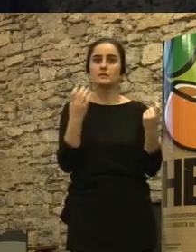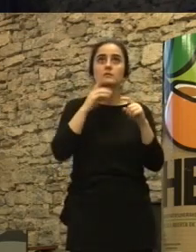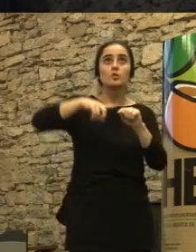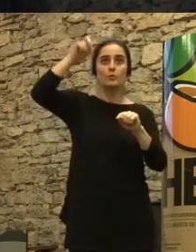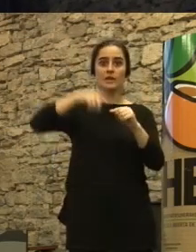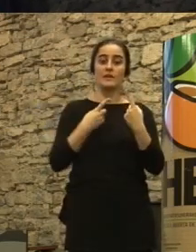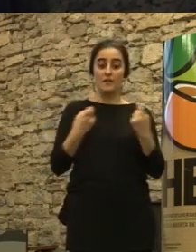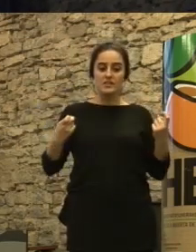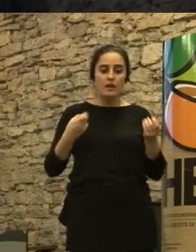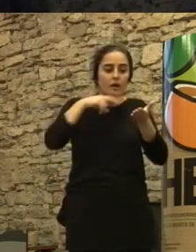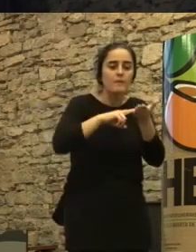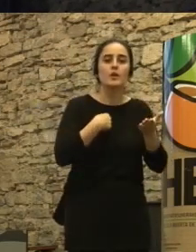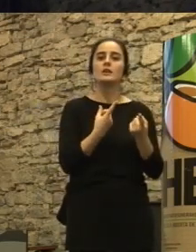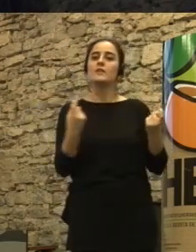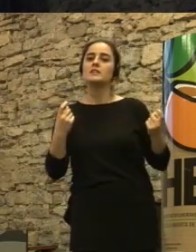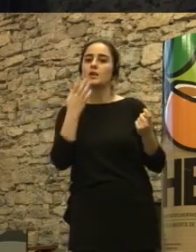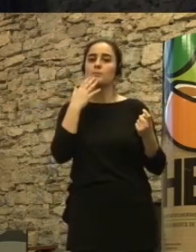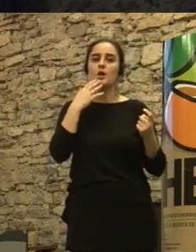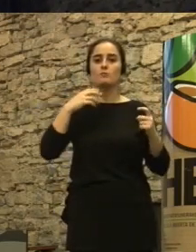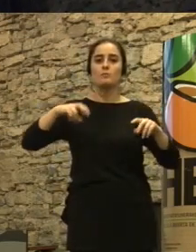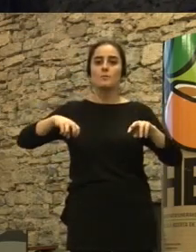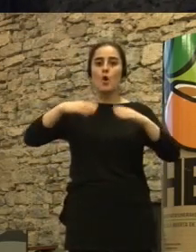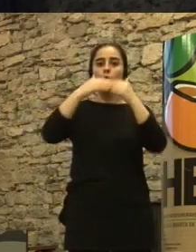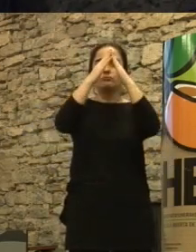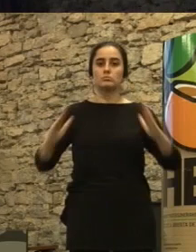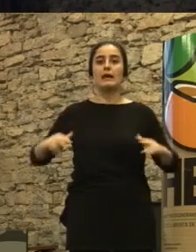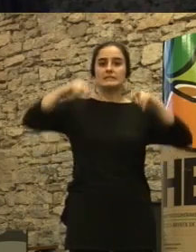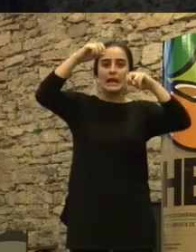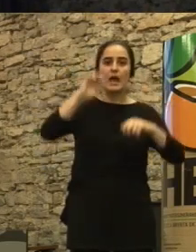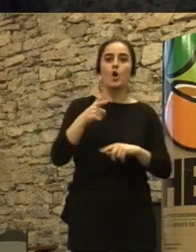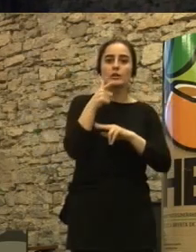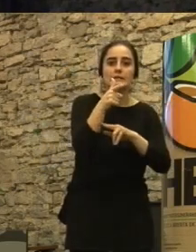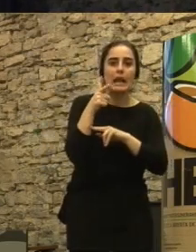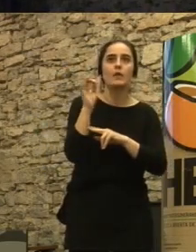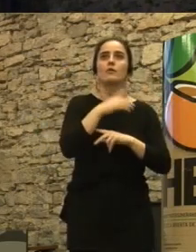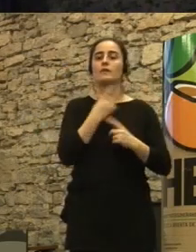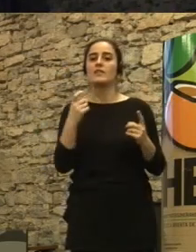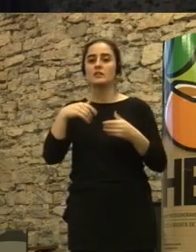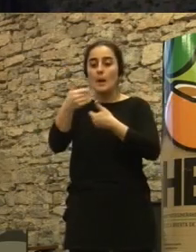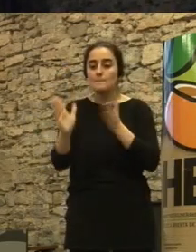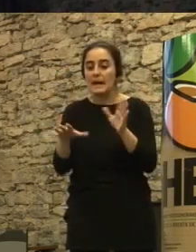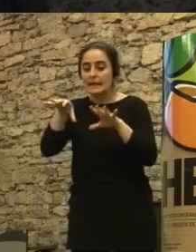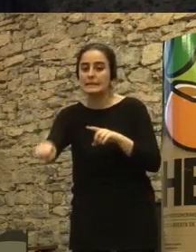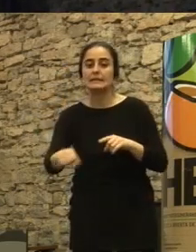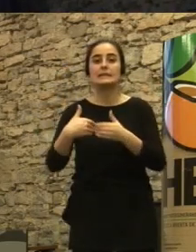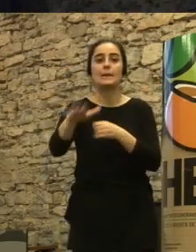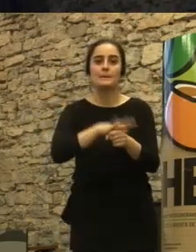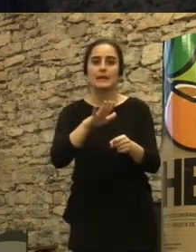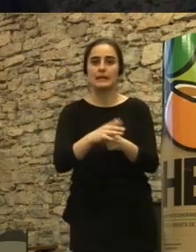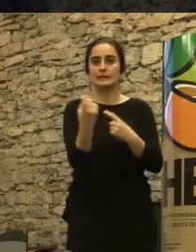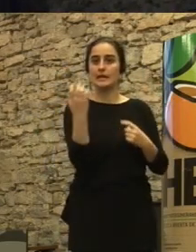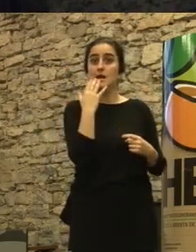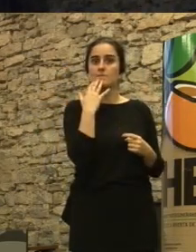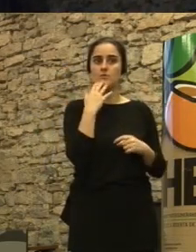pusieron necesidades de necesito una escalera de mano, necesito un taladro, ¿no? Necesito que alguien me recoja un paquete el martes cuesta. A veces